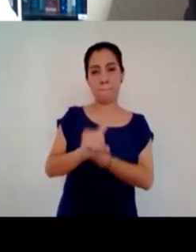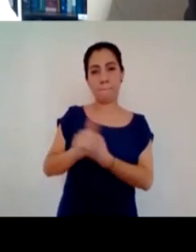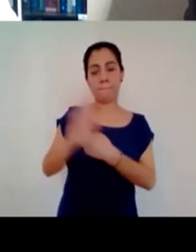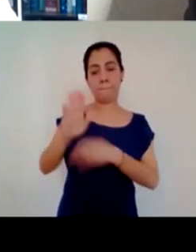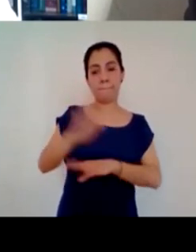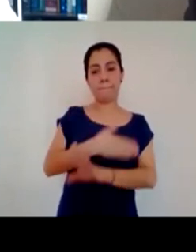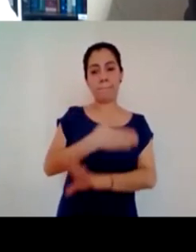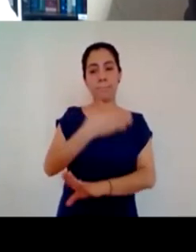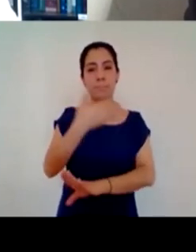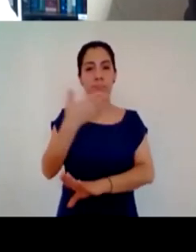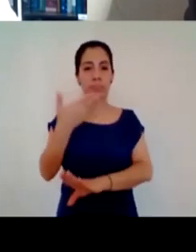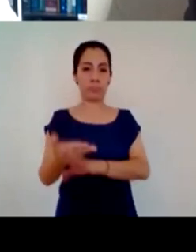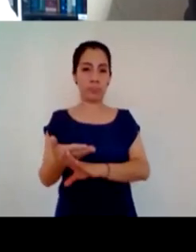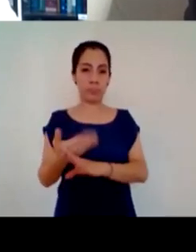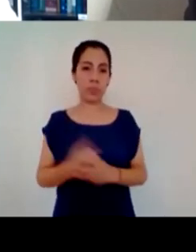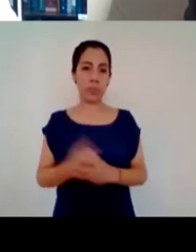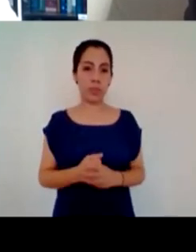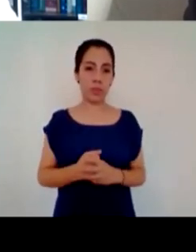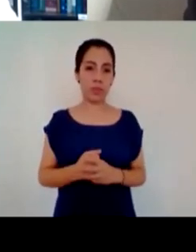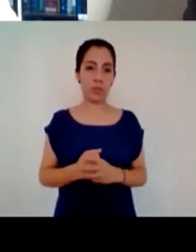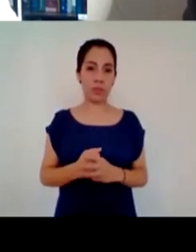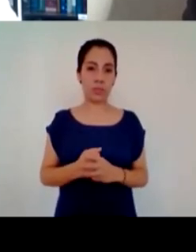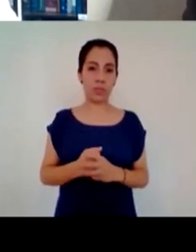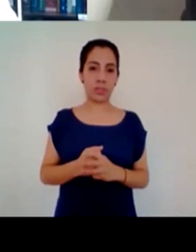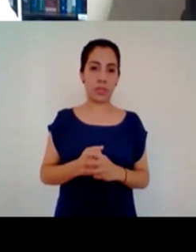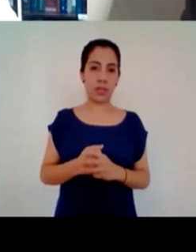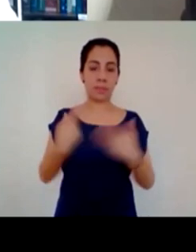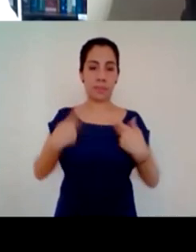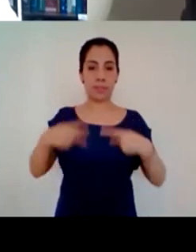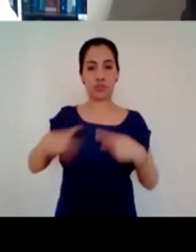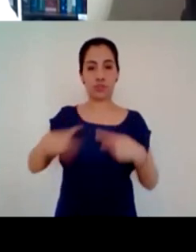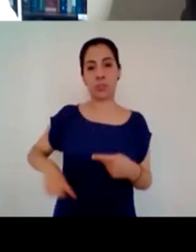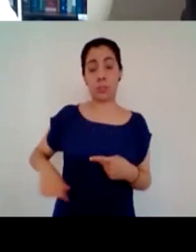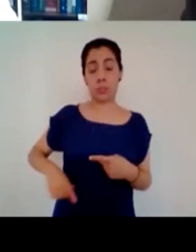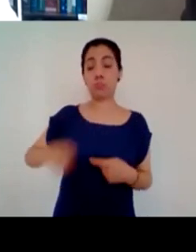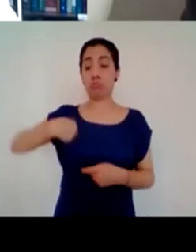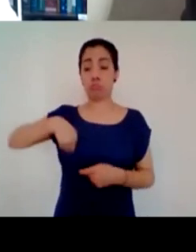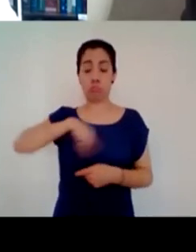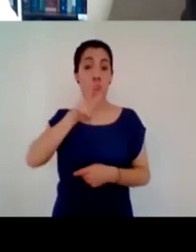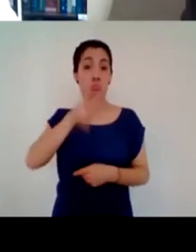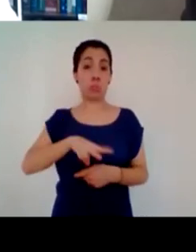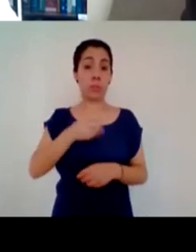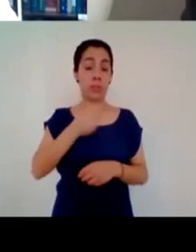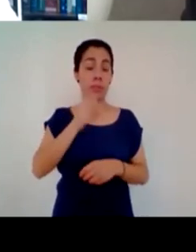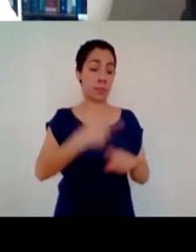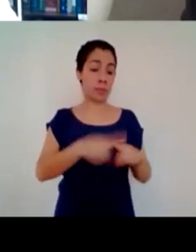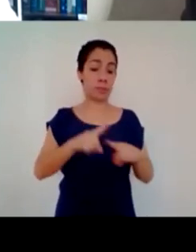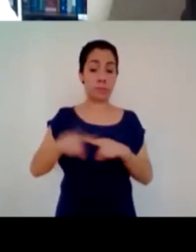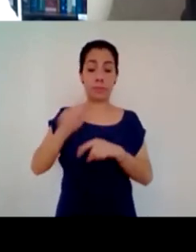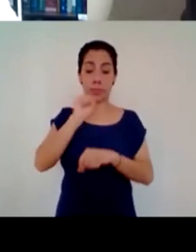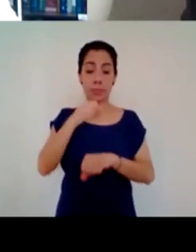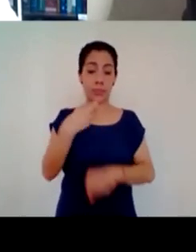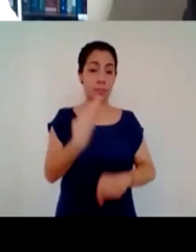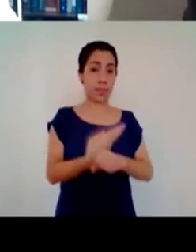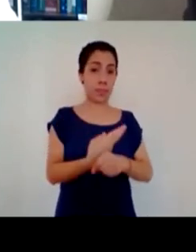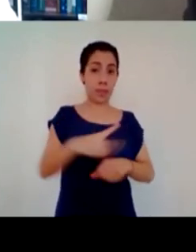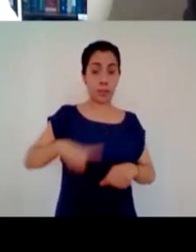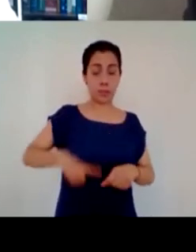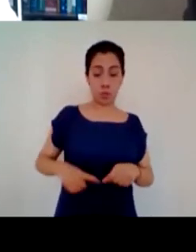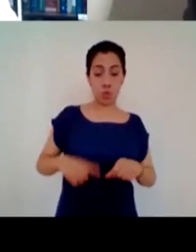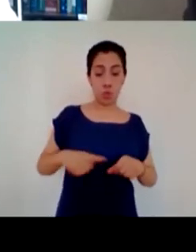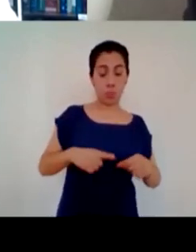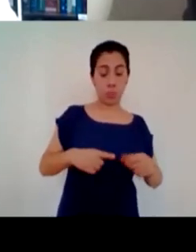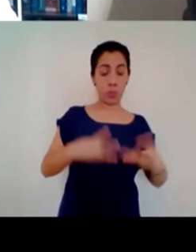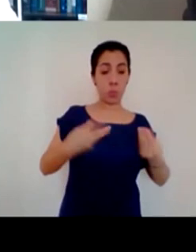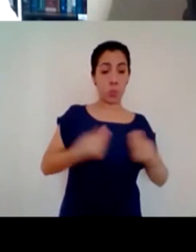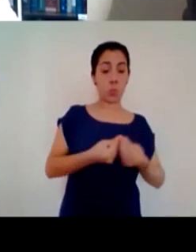todos de manera transsecretarial, como yo nunca lo había visto en el gobierno. Y con el apoyo de la sociedad estoy seguro que vamos a